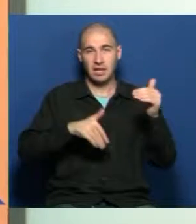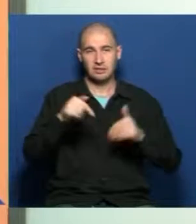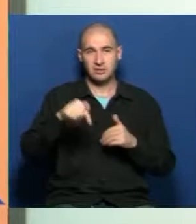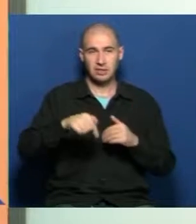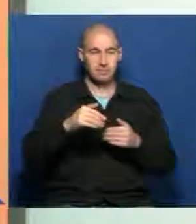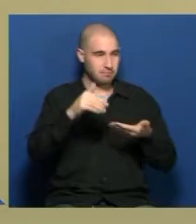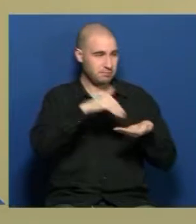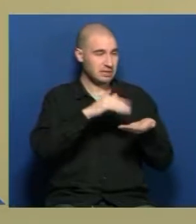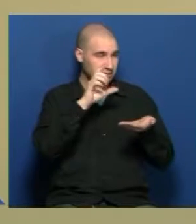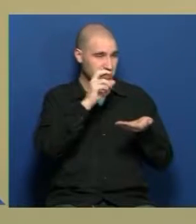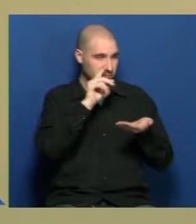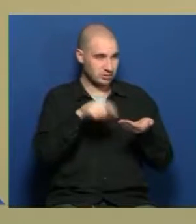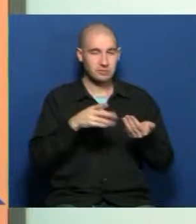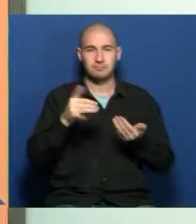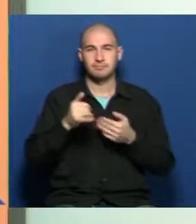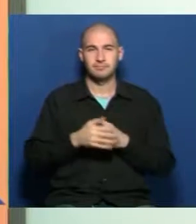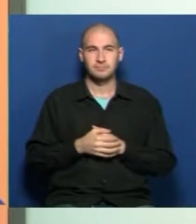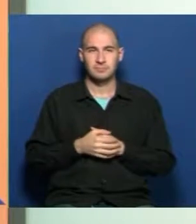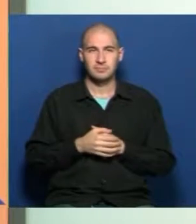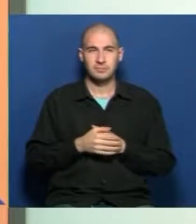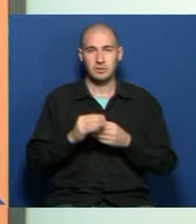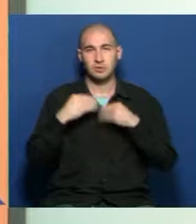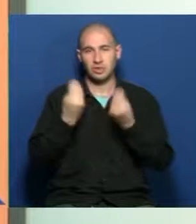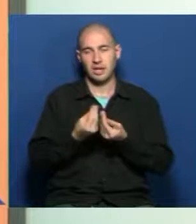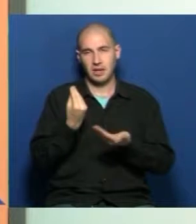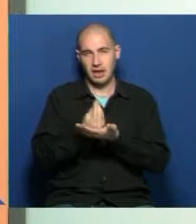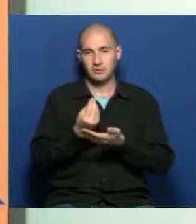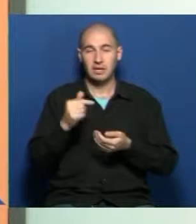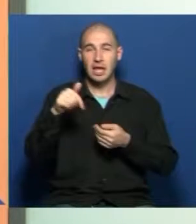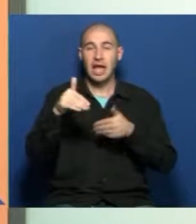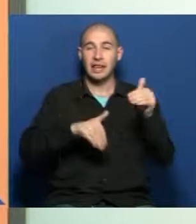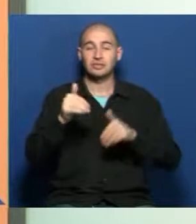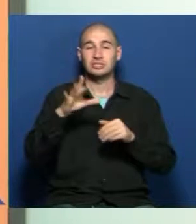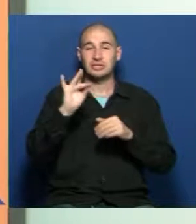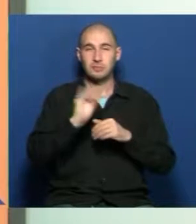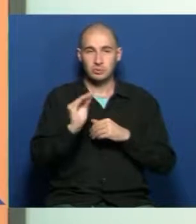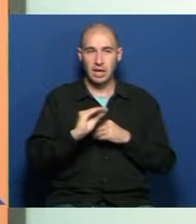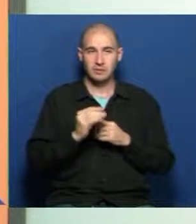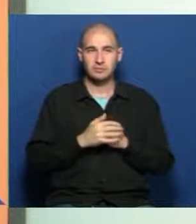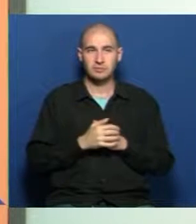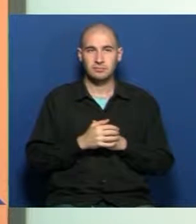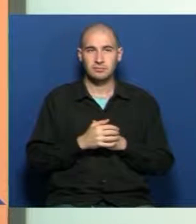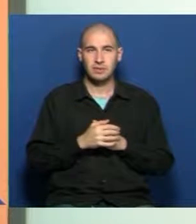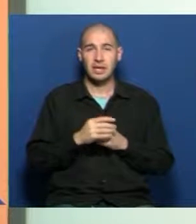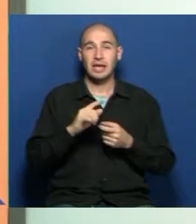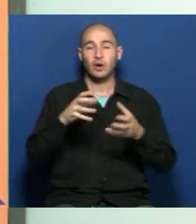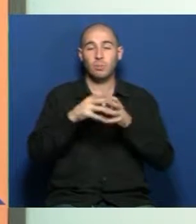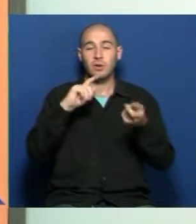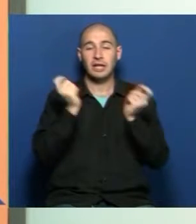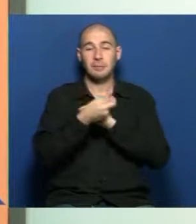de diputados... ¿El piso del 30%? Del 30% del cupo. En esta elección de diputados en Cambia